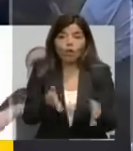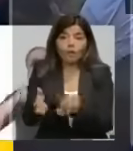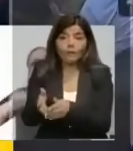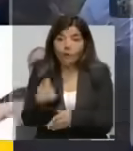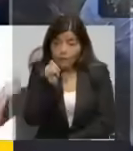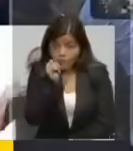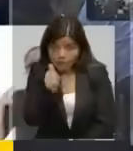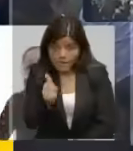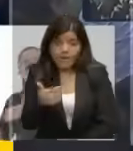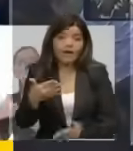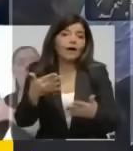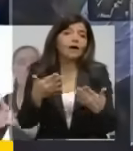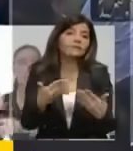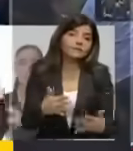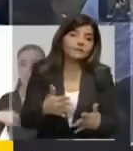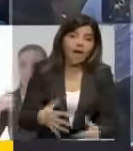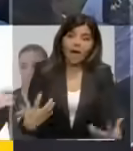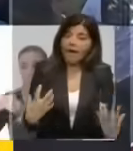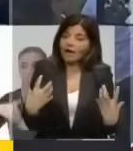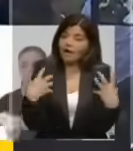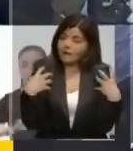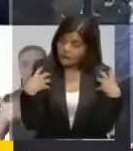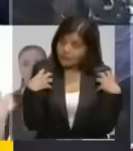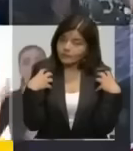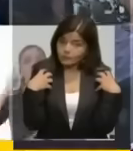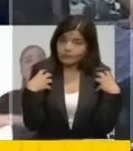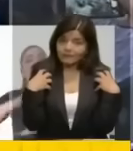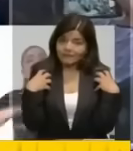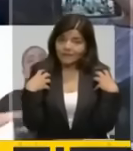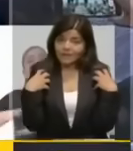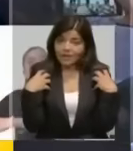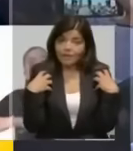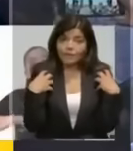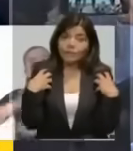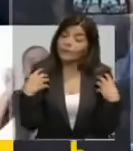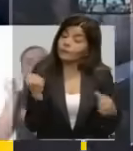mañana, la responsabilidad,